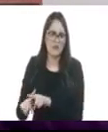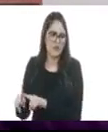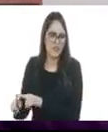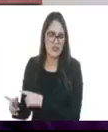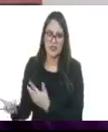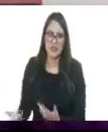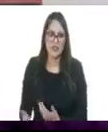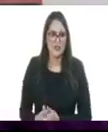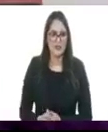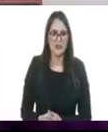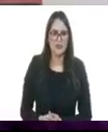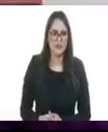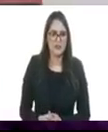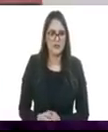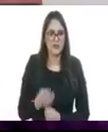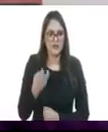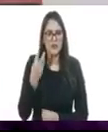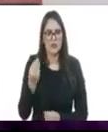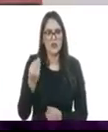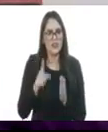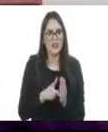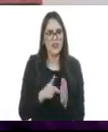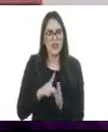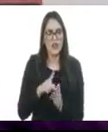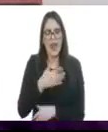han desaparecido hijos,